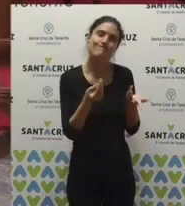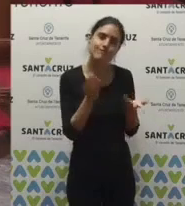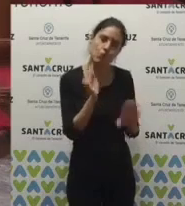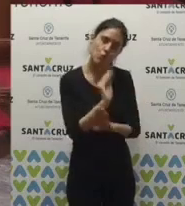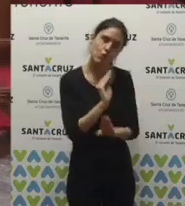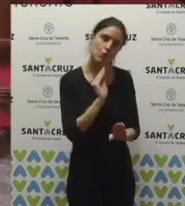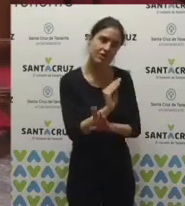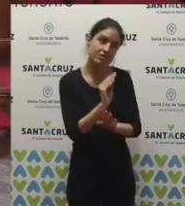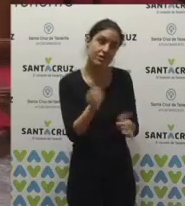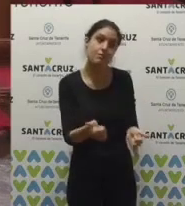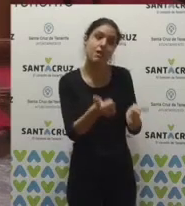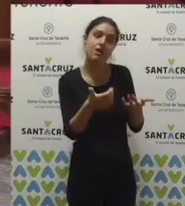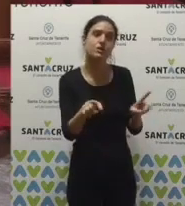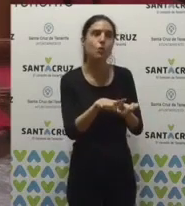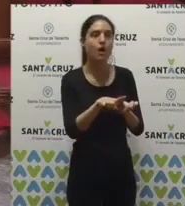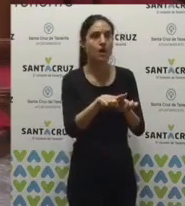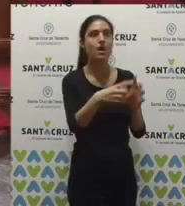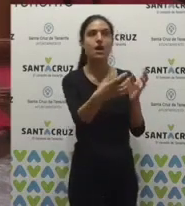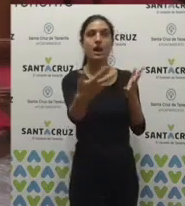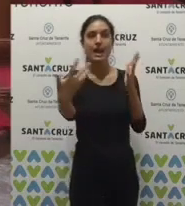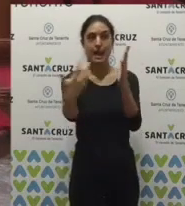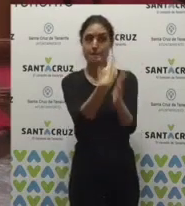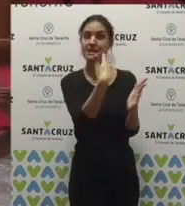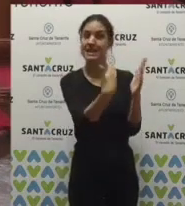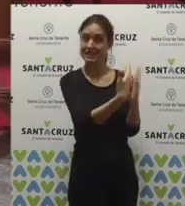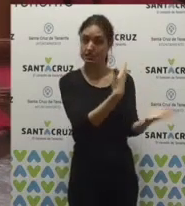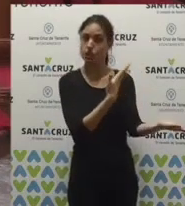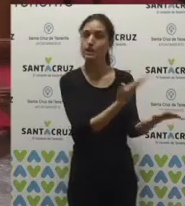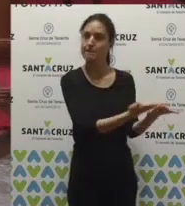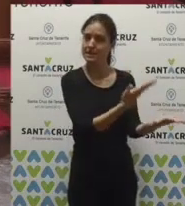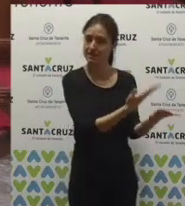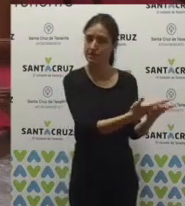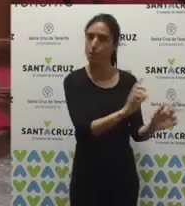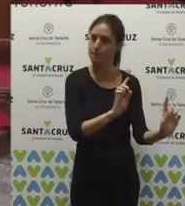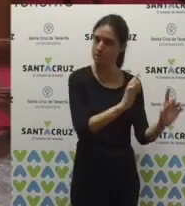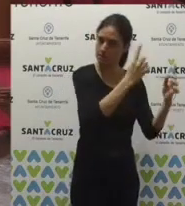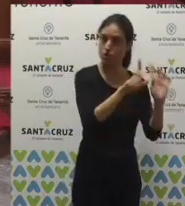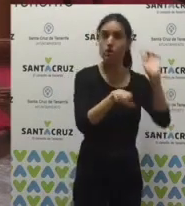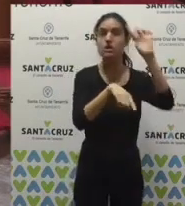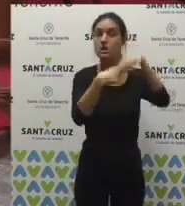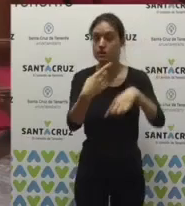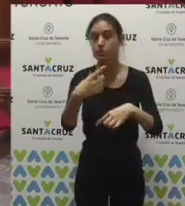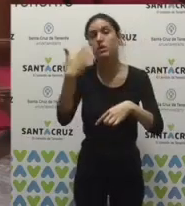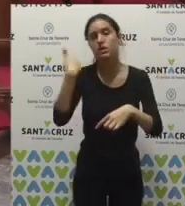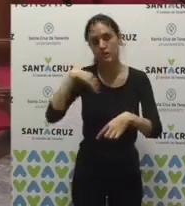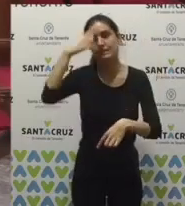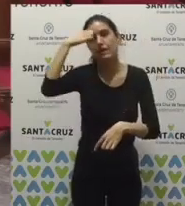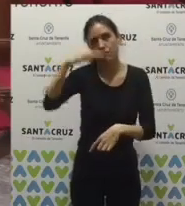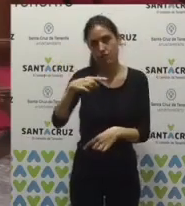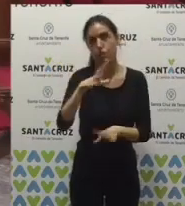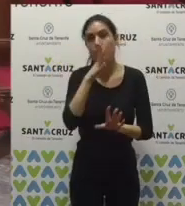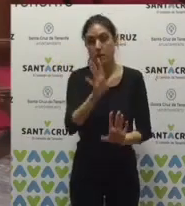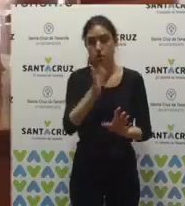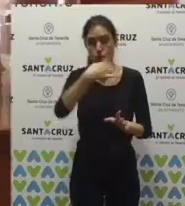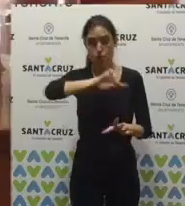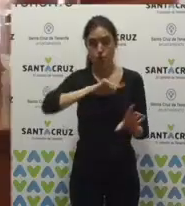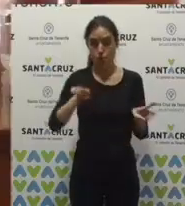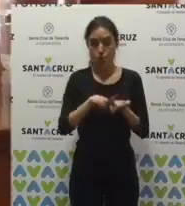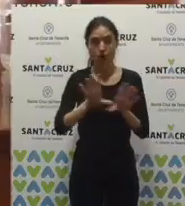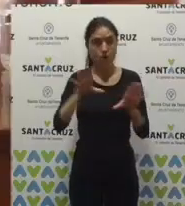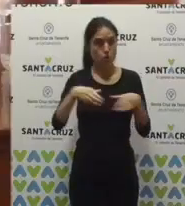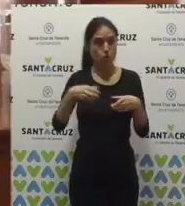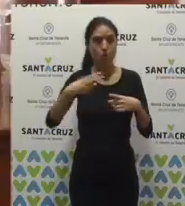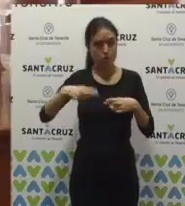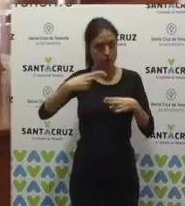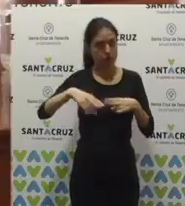pedir explicaciones primero antes de pronunciamiento en pleno porque no sabemos lo que ha pasado y yo que sí creo que como grupos políticos nos podemos comprometer aquí en